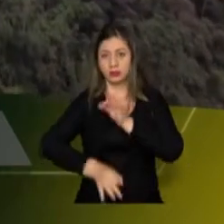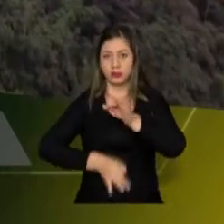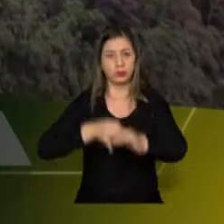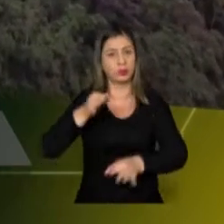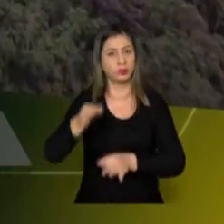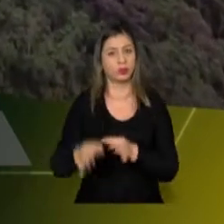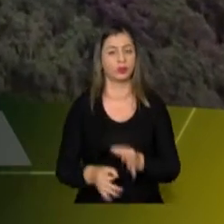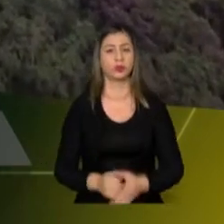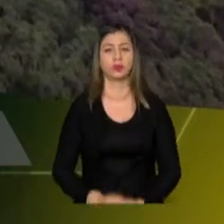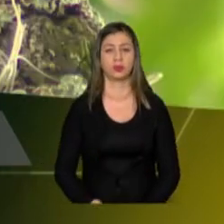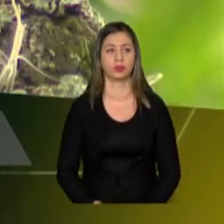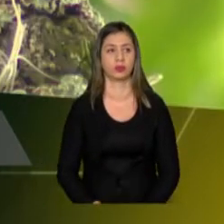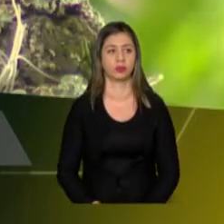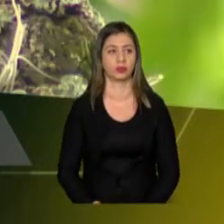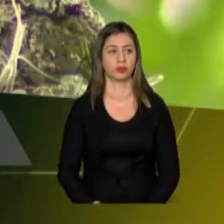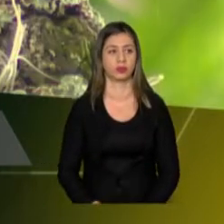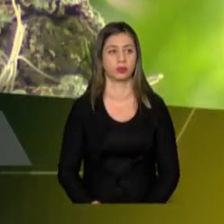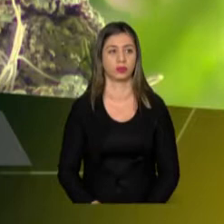también